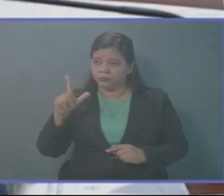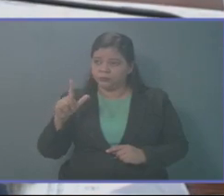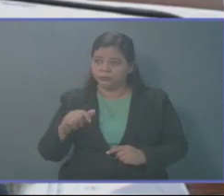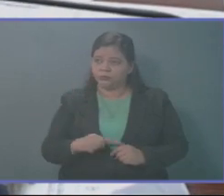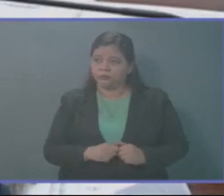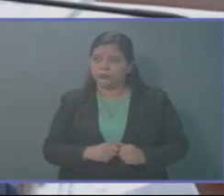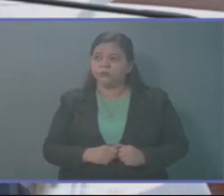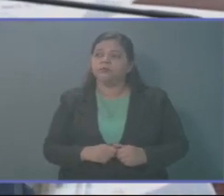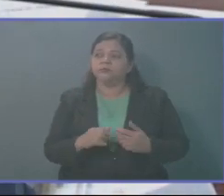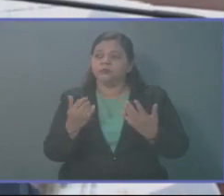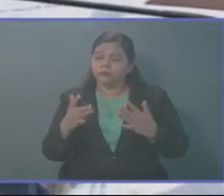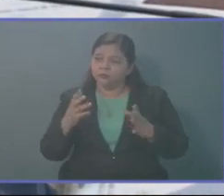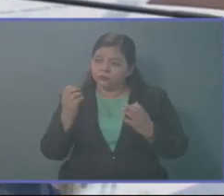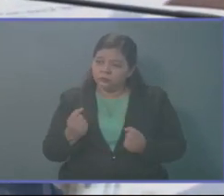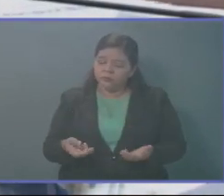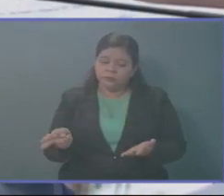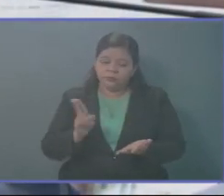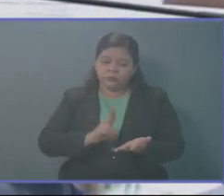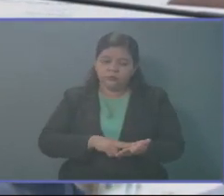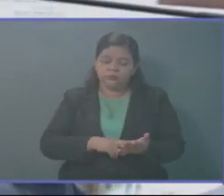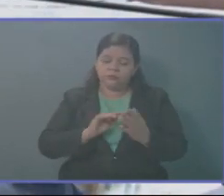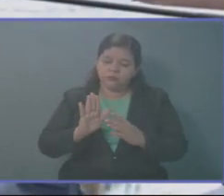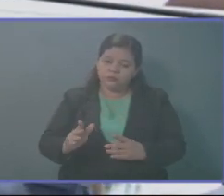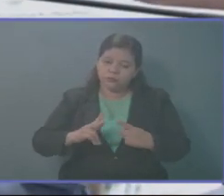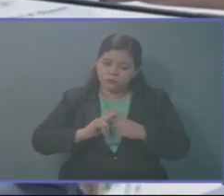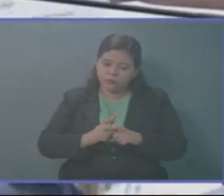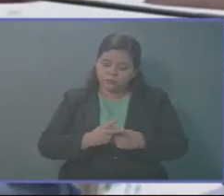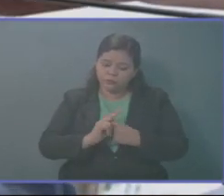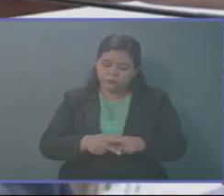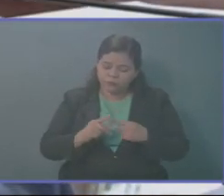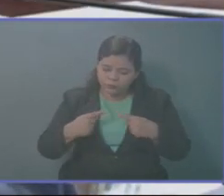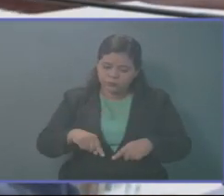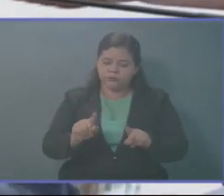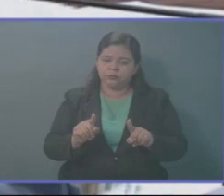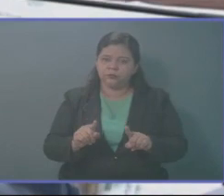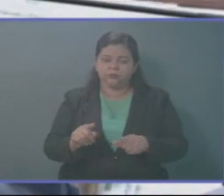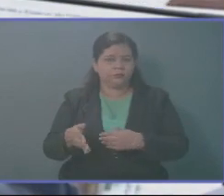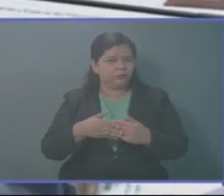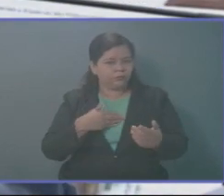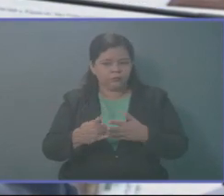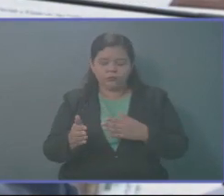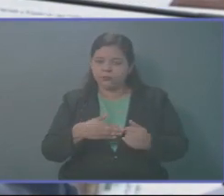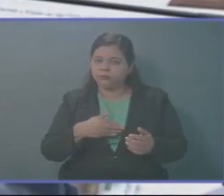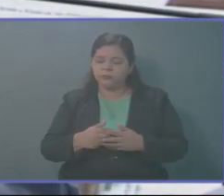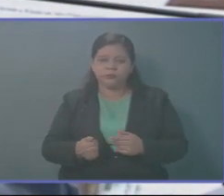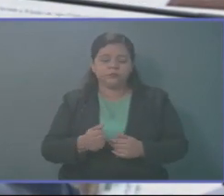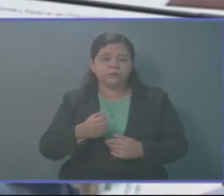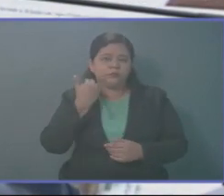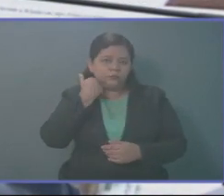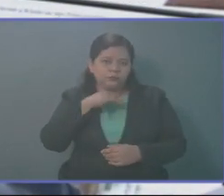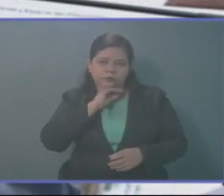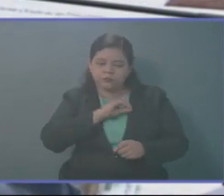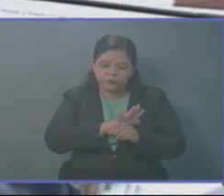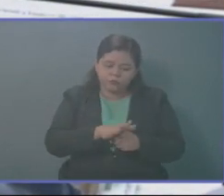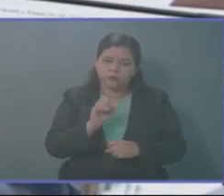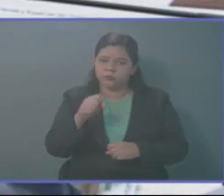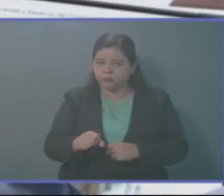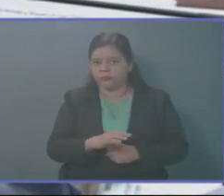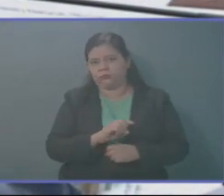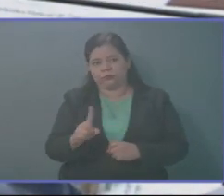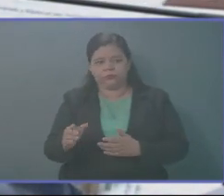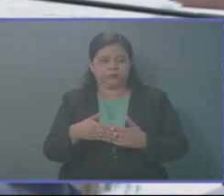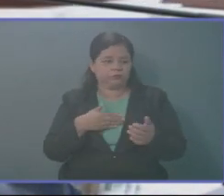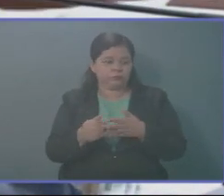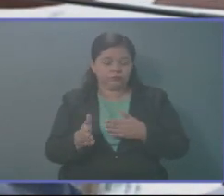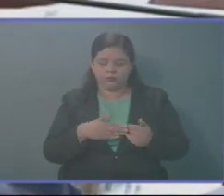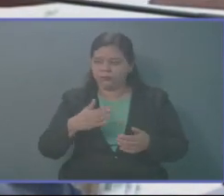es que existan contratos para su mantenimiento, con o sin pandemia. Aquí lo que podríamos estar provocando, yo